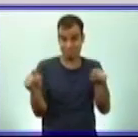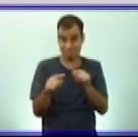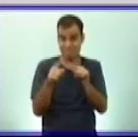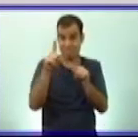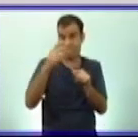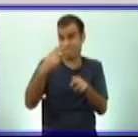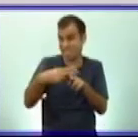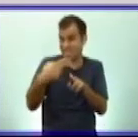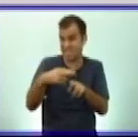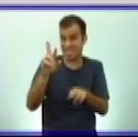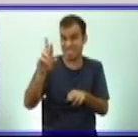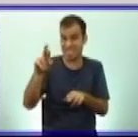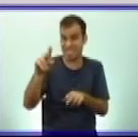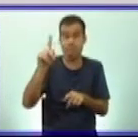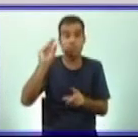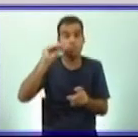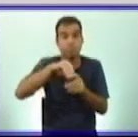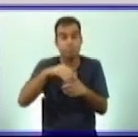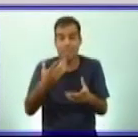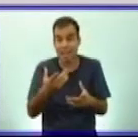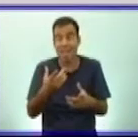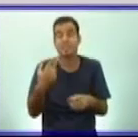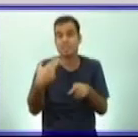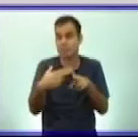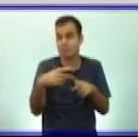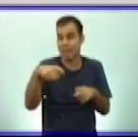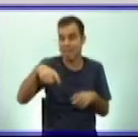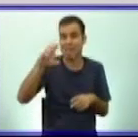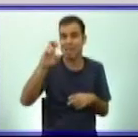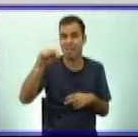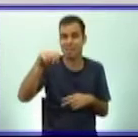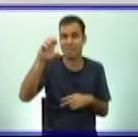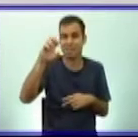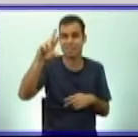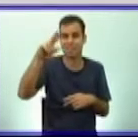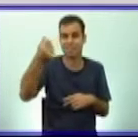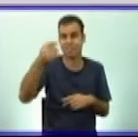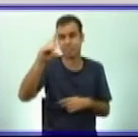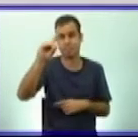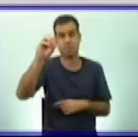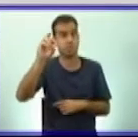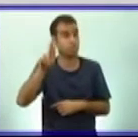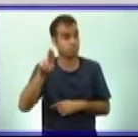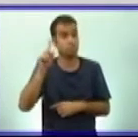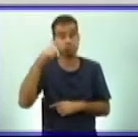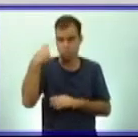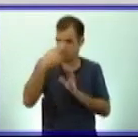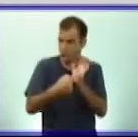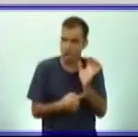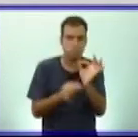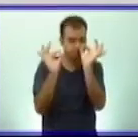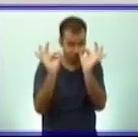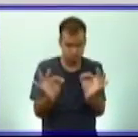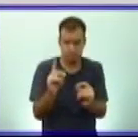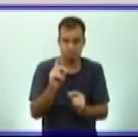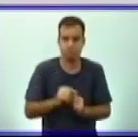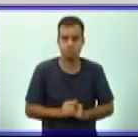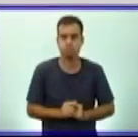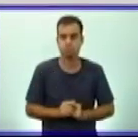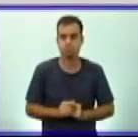están exclusivamente el generador, que responde a estas características, que es